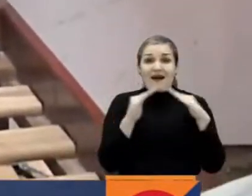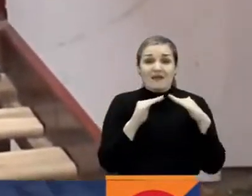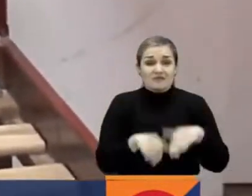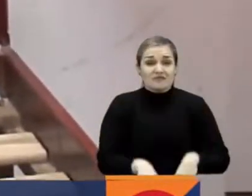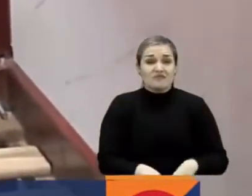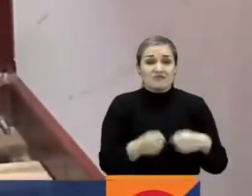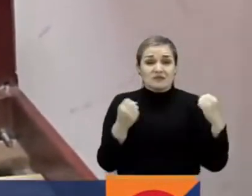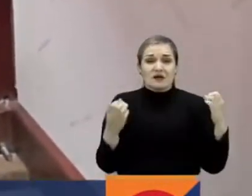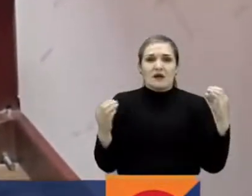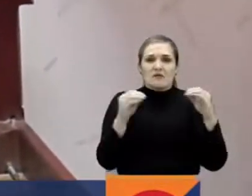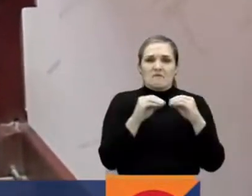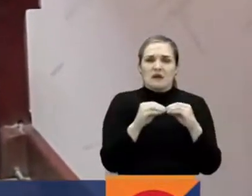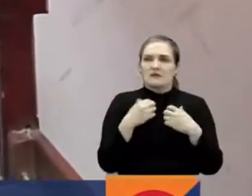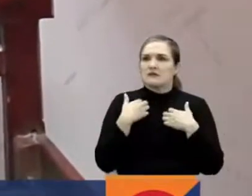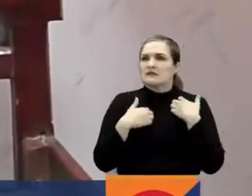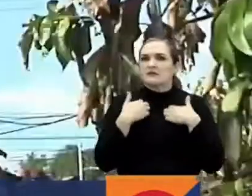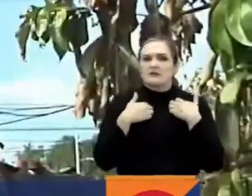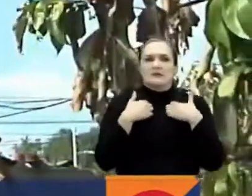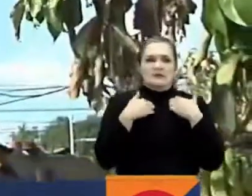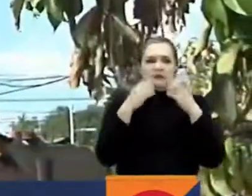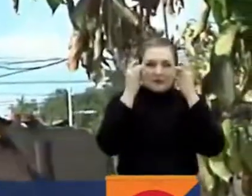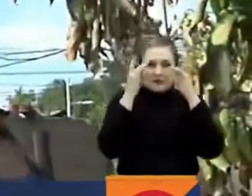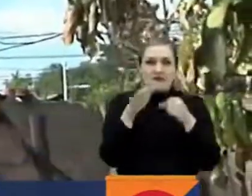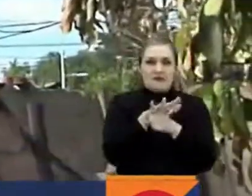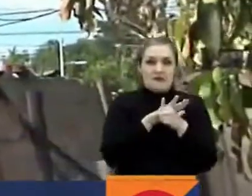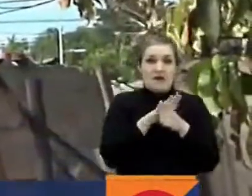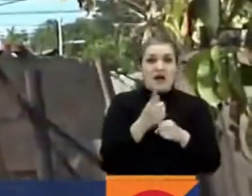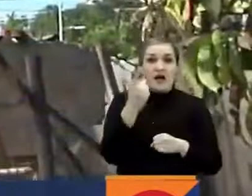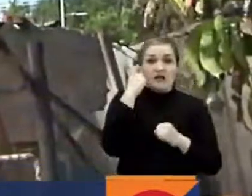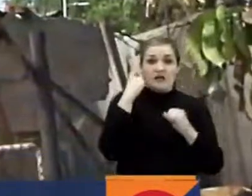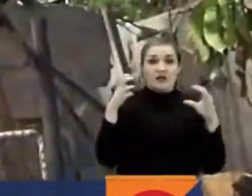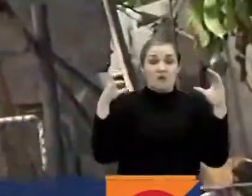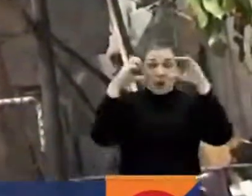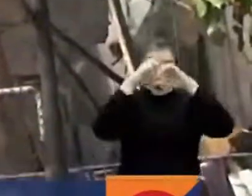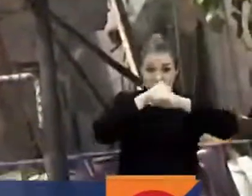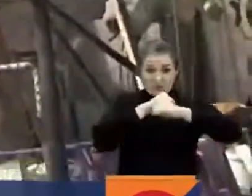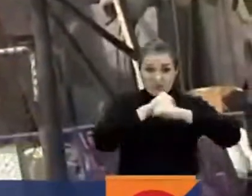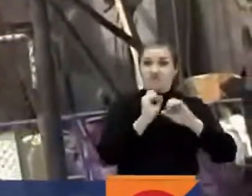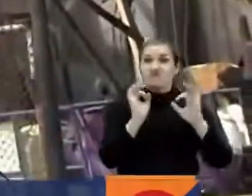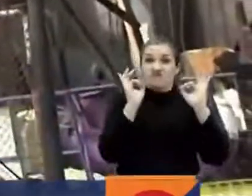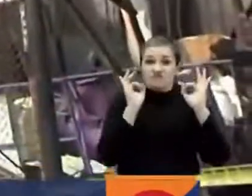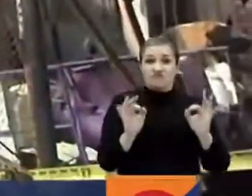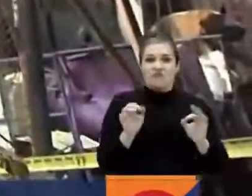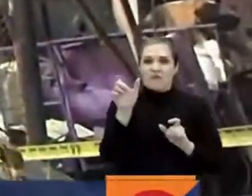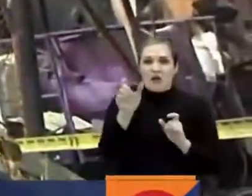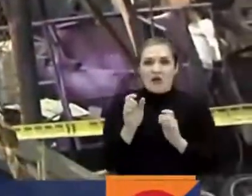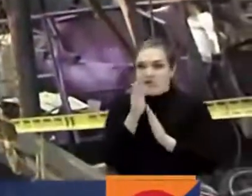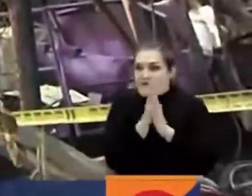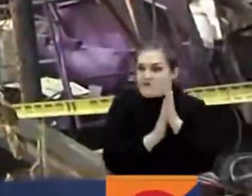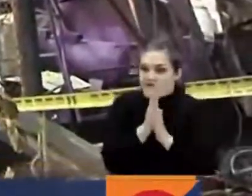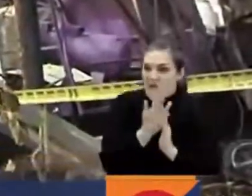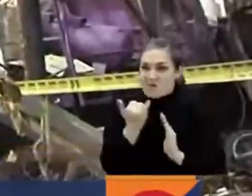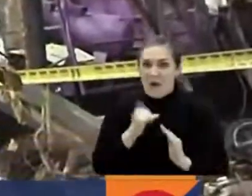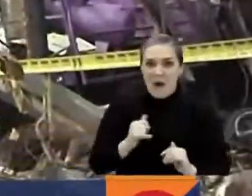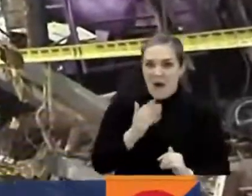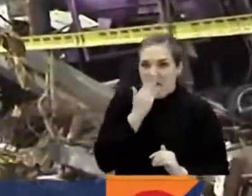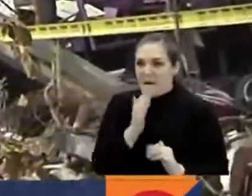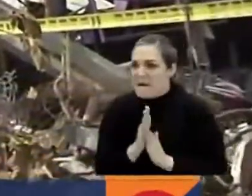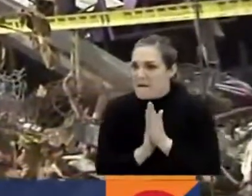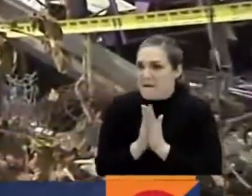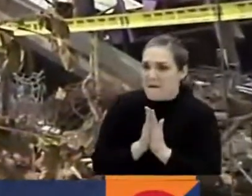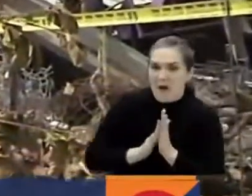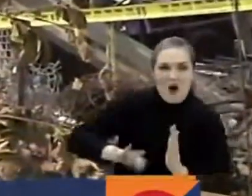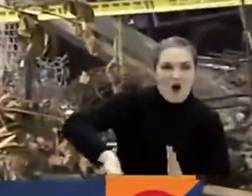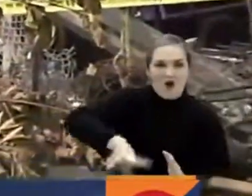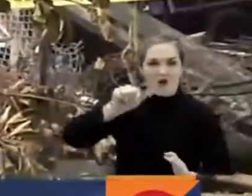suficiente, la inseguridad se suma a la tragedia. Ayer en la noche, asaltantes llegaron a la zona en busca de lo poco que se salvó. Vivir